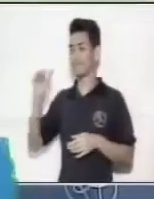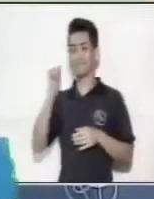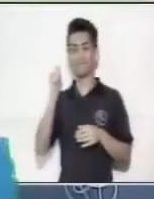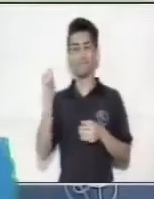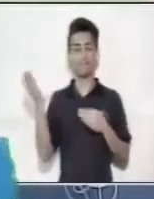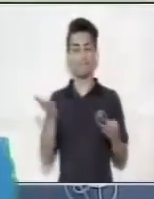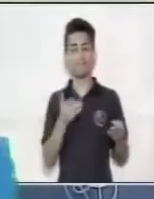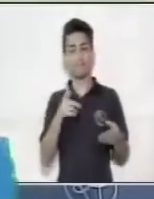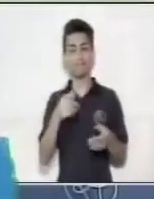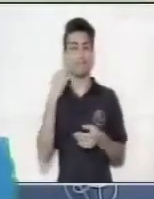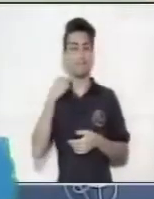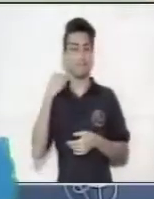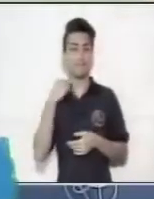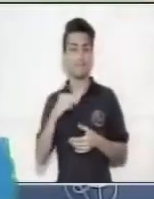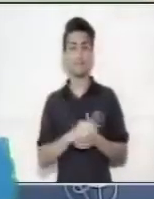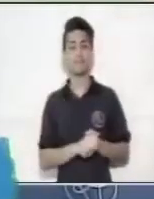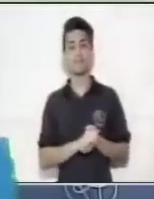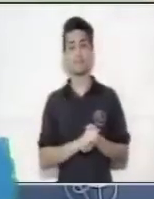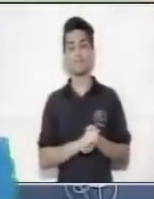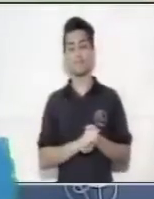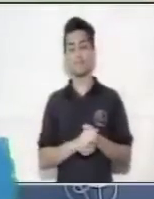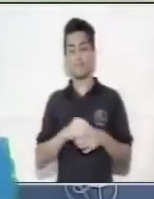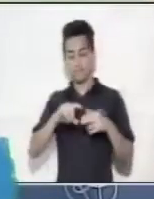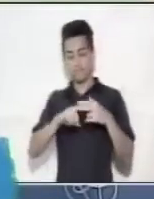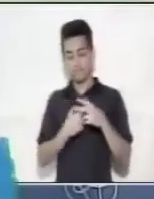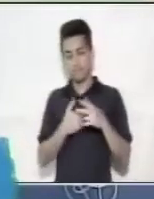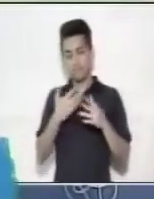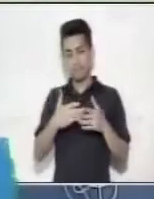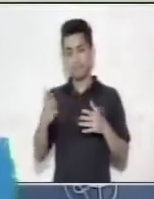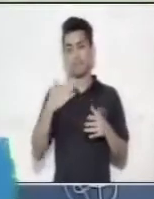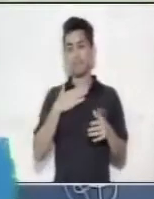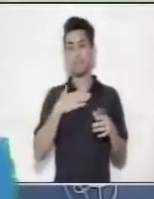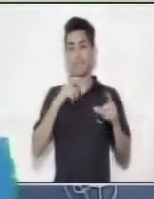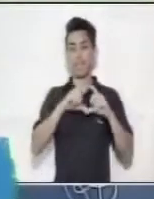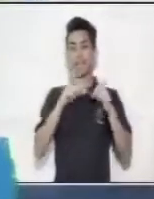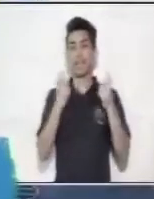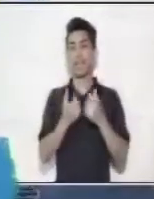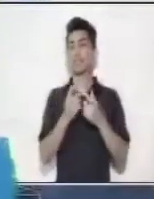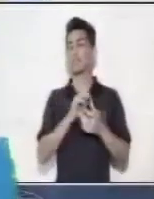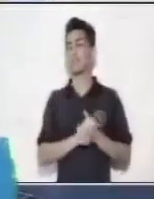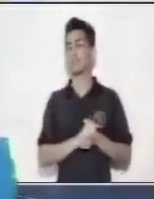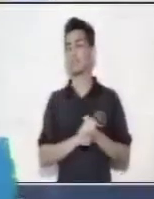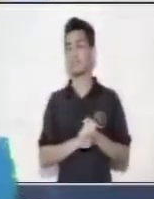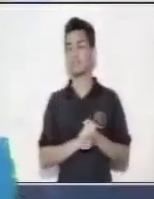Bienvenido. Damos inicio entonces a nuestro tema.